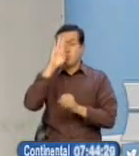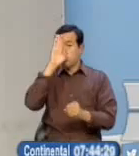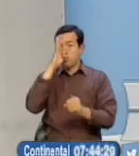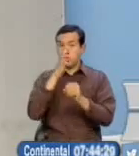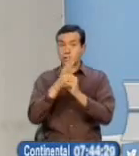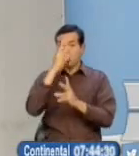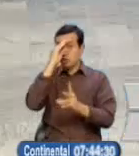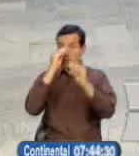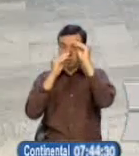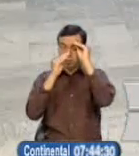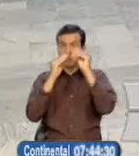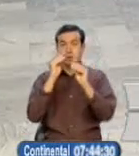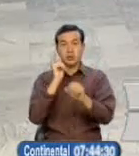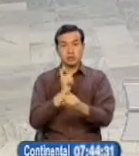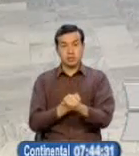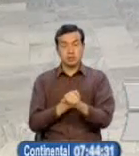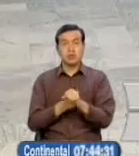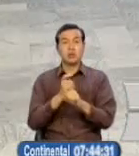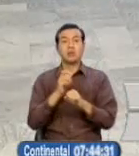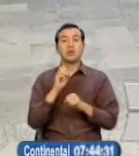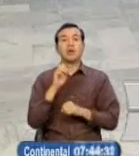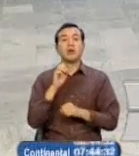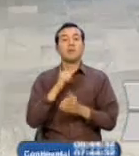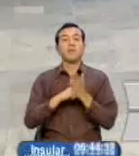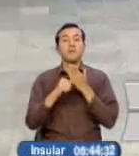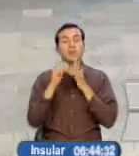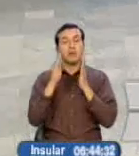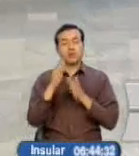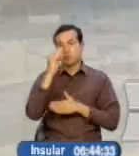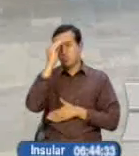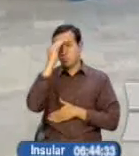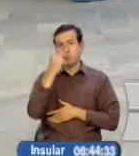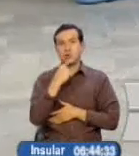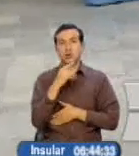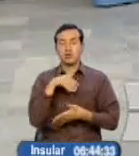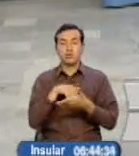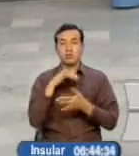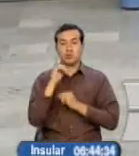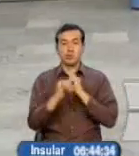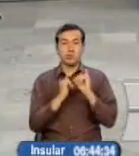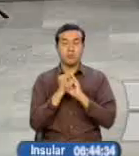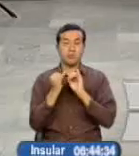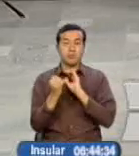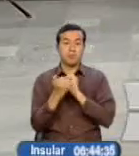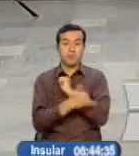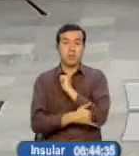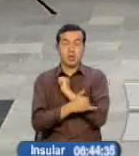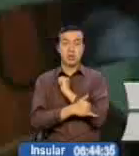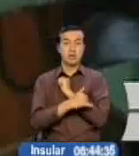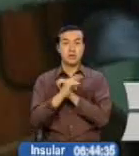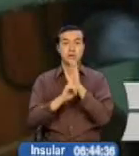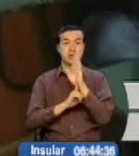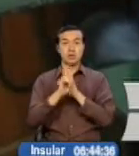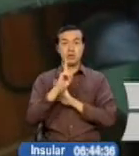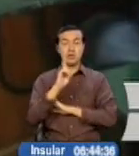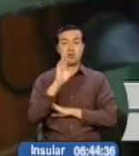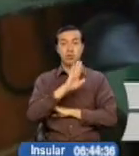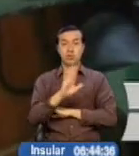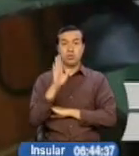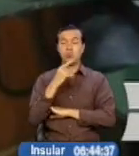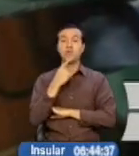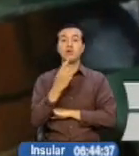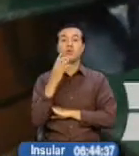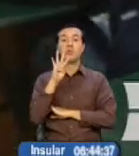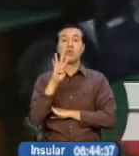de aprendizaje. Espinosa explicó que según estudios internacionales, en los países con alto desarrollo educativo la carga horaria promedio es